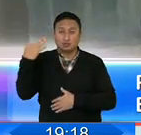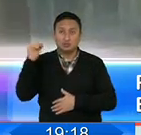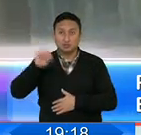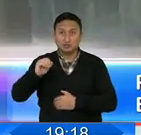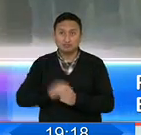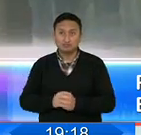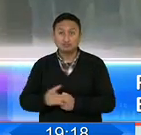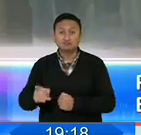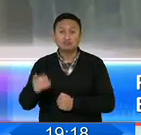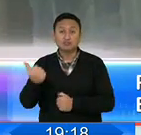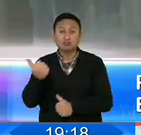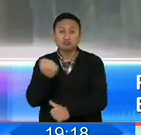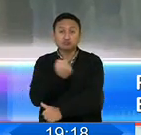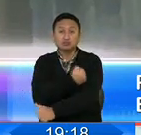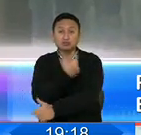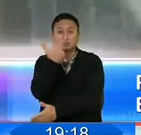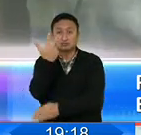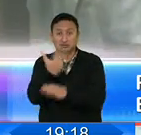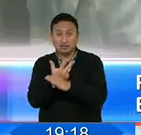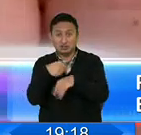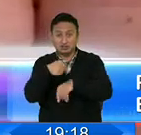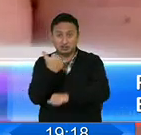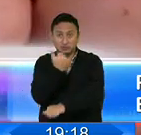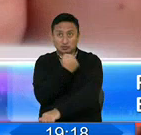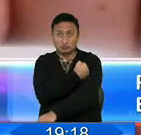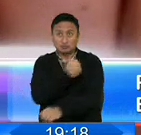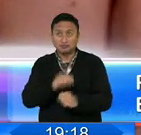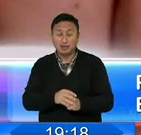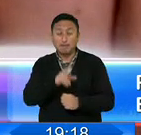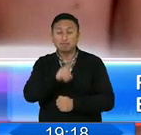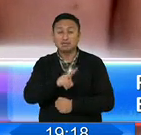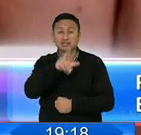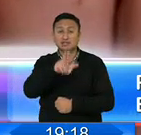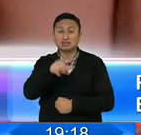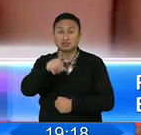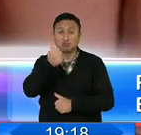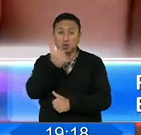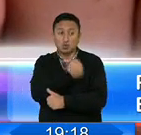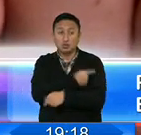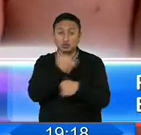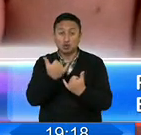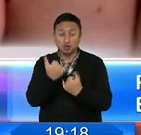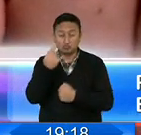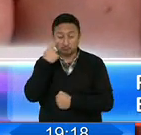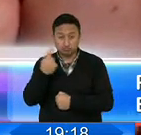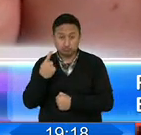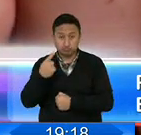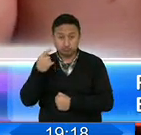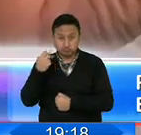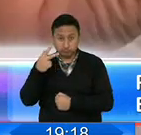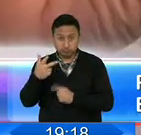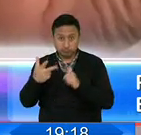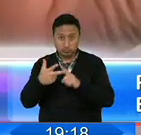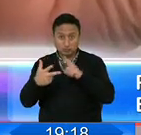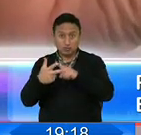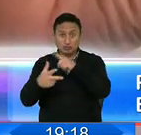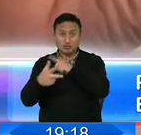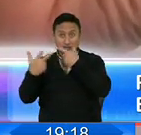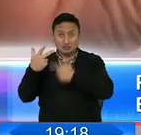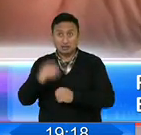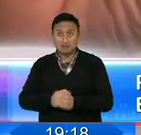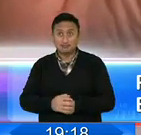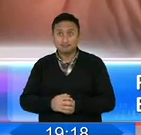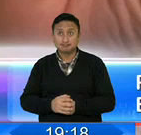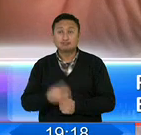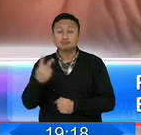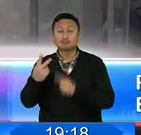de administración de 3 dosis inoculadas. De las 23 posibles vacunas que se encuentran en tercera y última fase de investigación en el mundo, 2